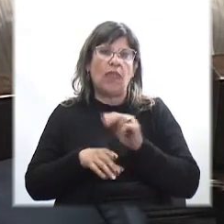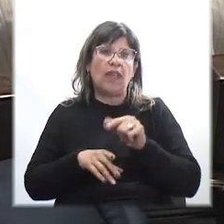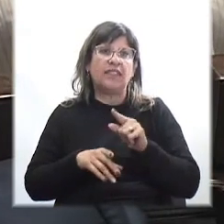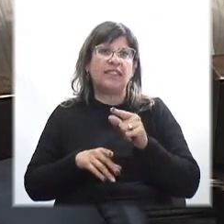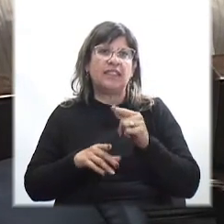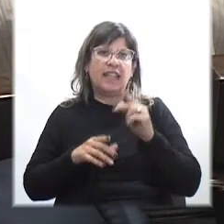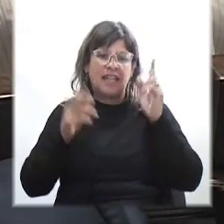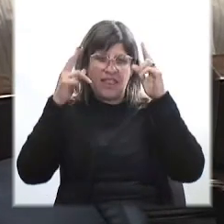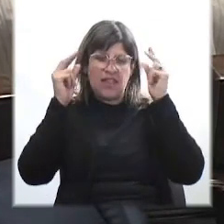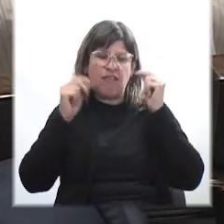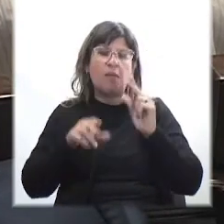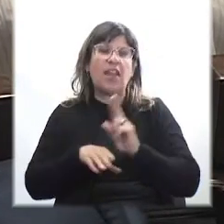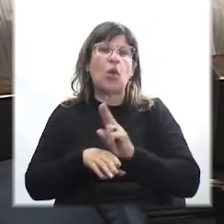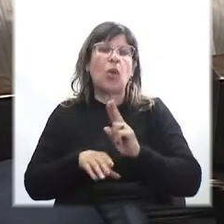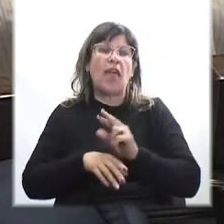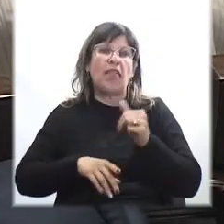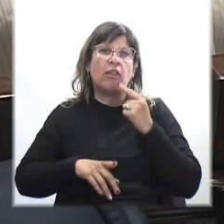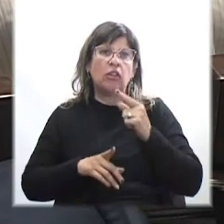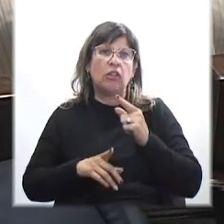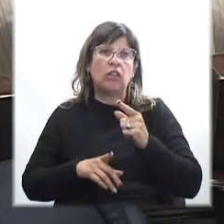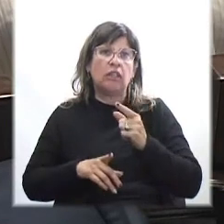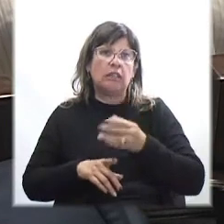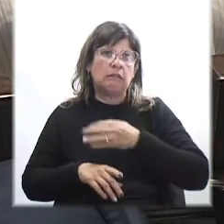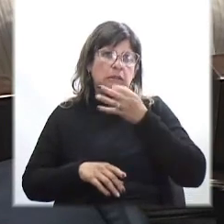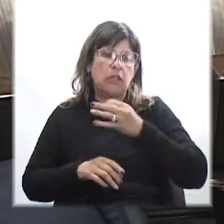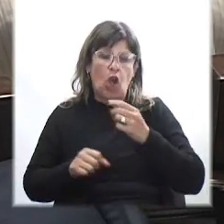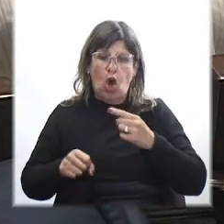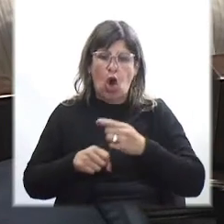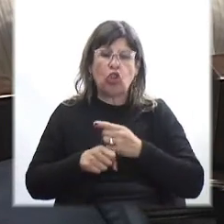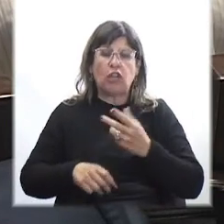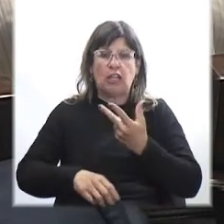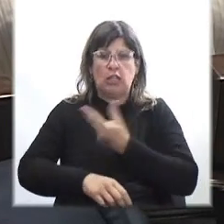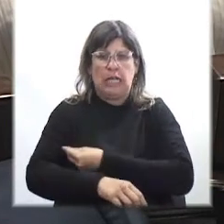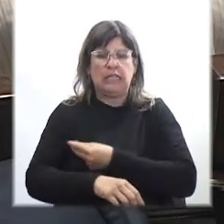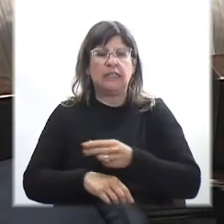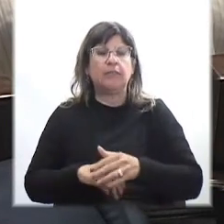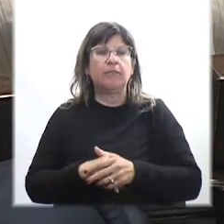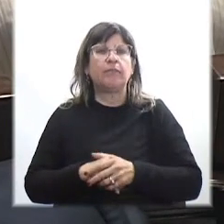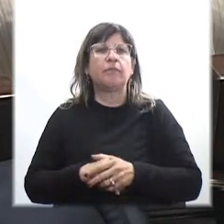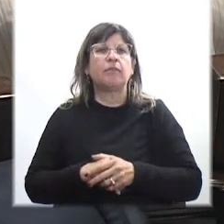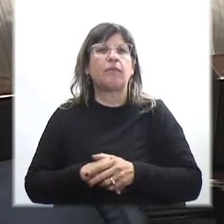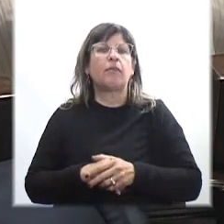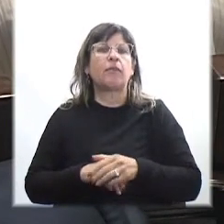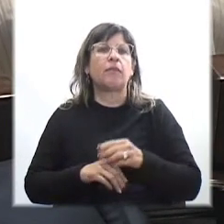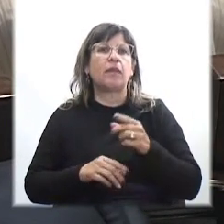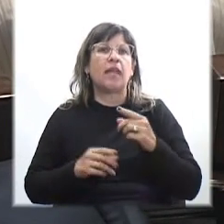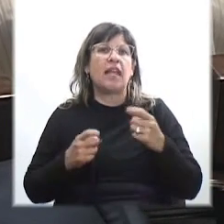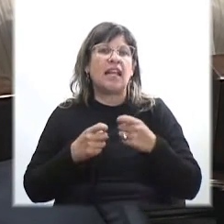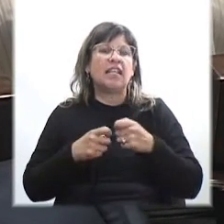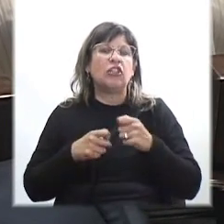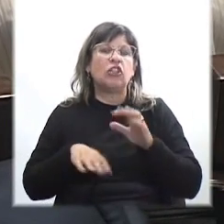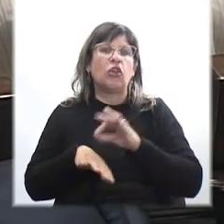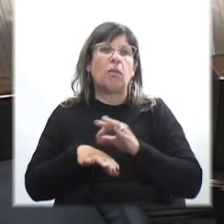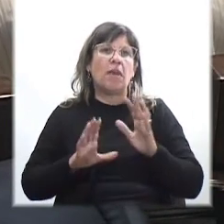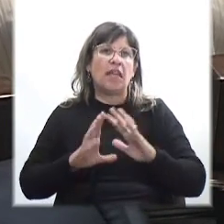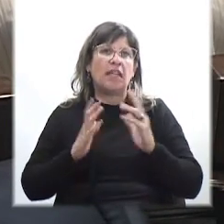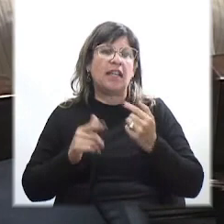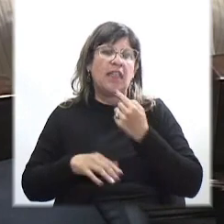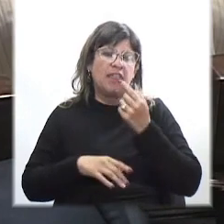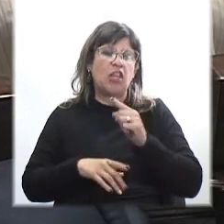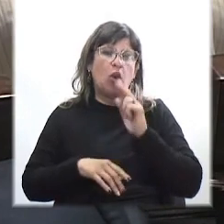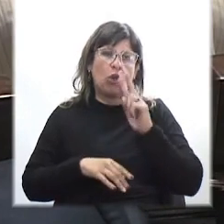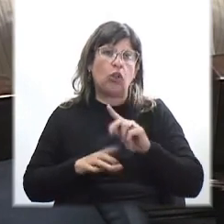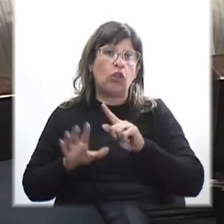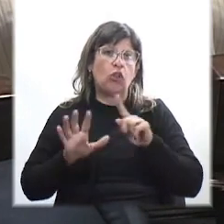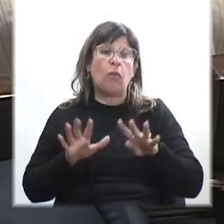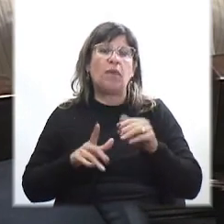Asociación de Enfermeras de Cuidados Paliativos se han declarado contra la eutanasia. La Asociación Médica Mundial dijo en 2019